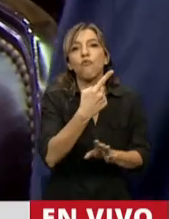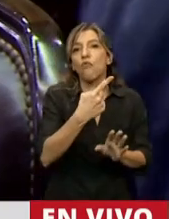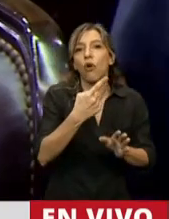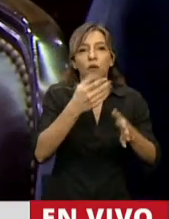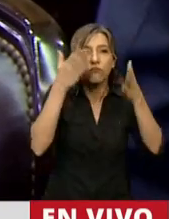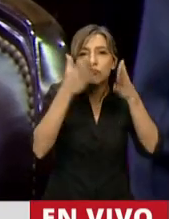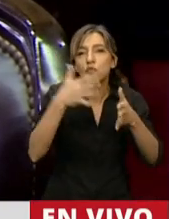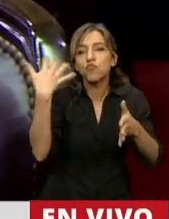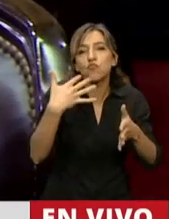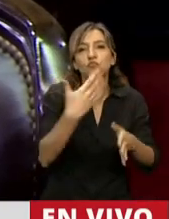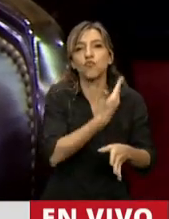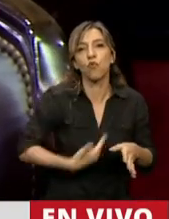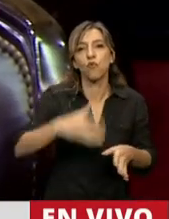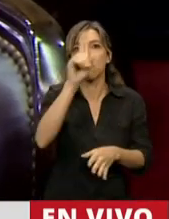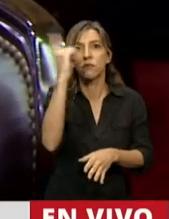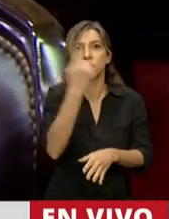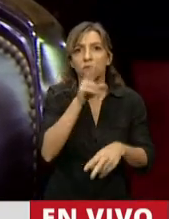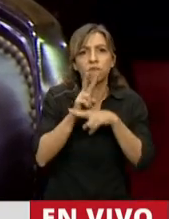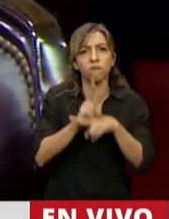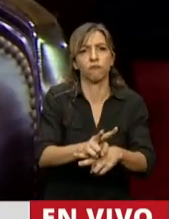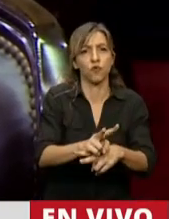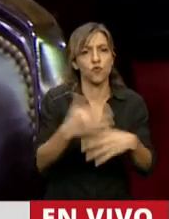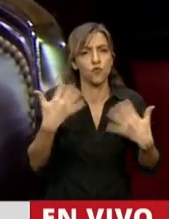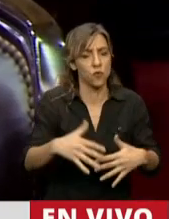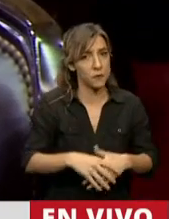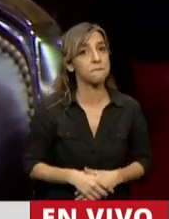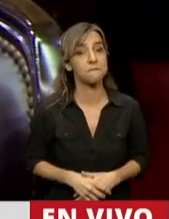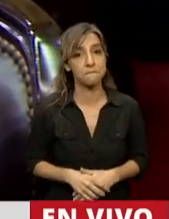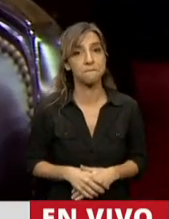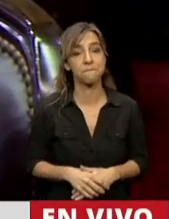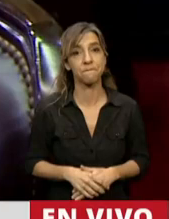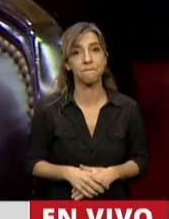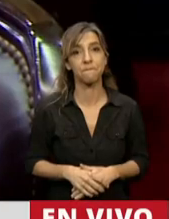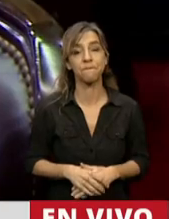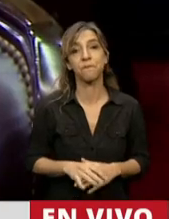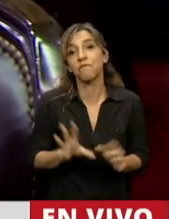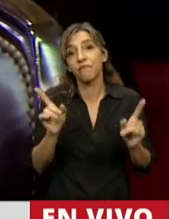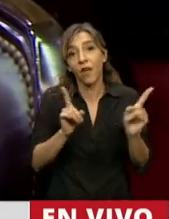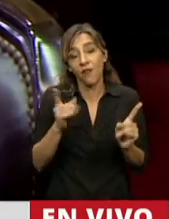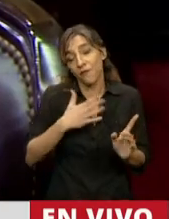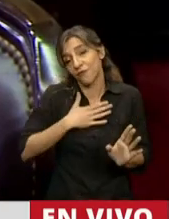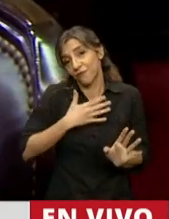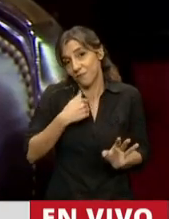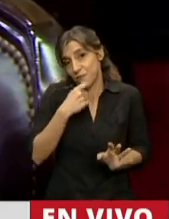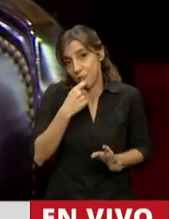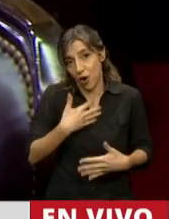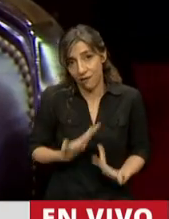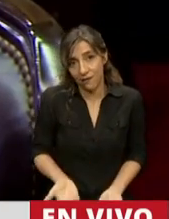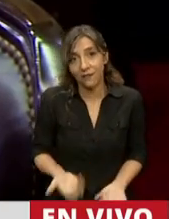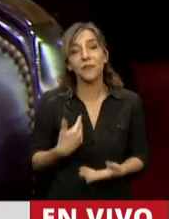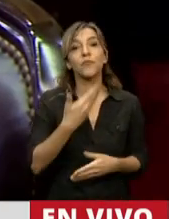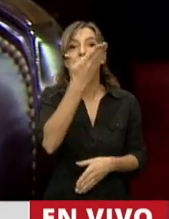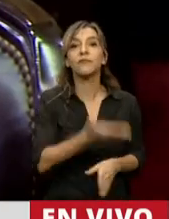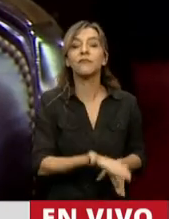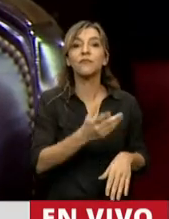en definitiva en su honestidad. Pero quienes preferimos reivindicar una historia que Illia